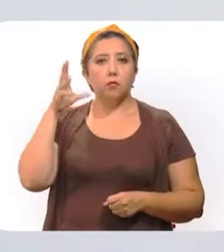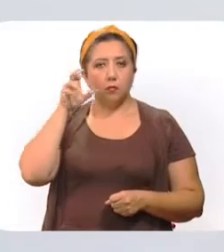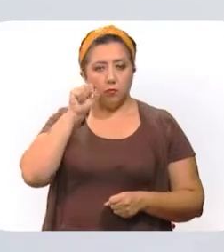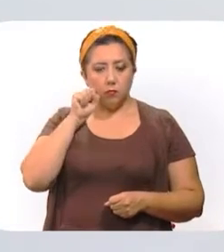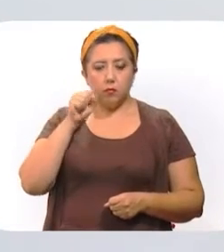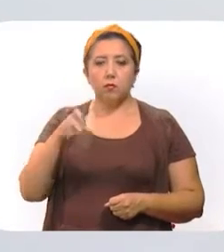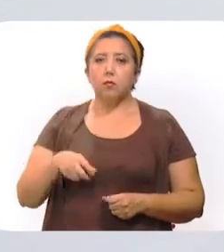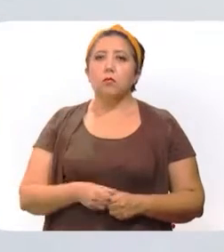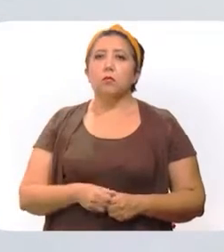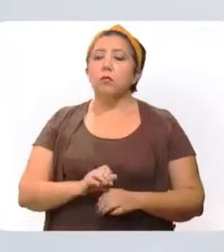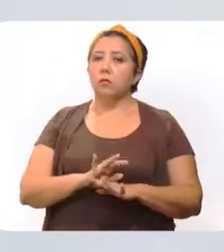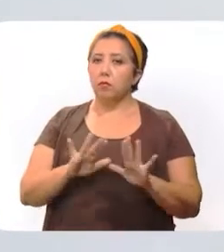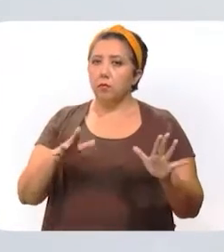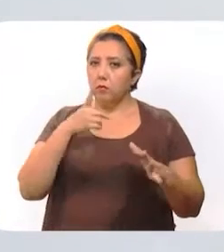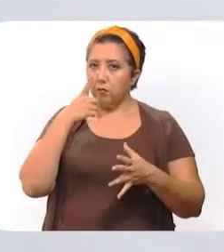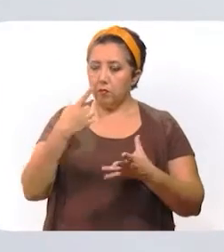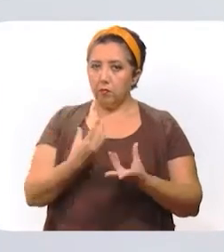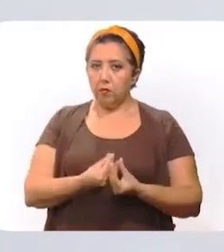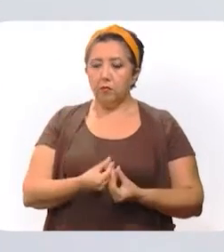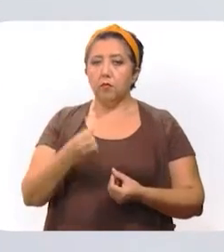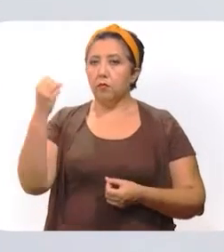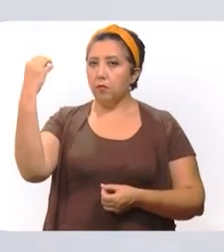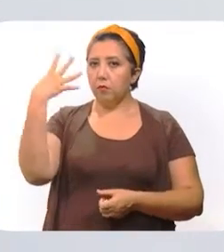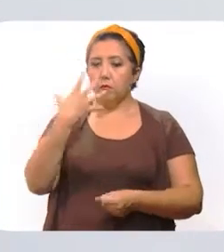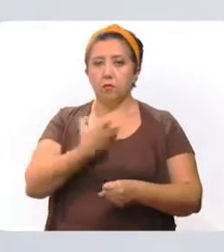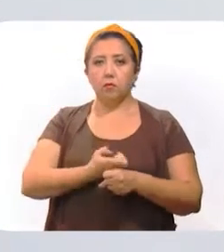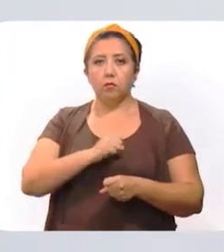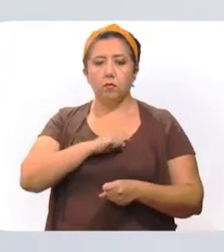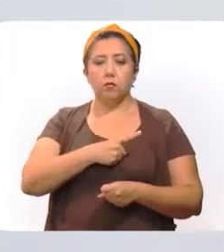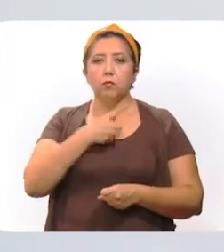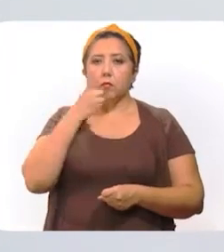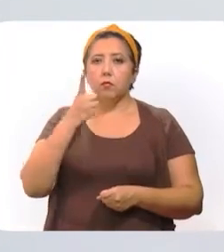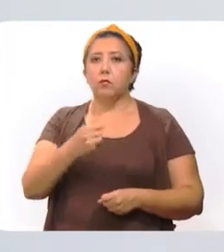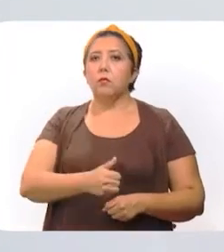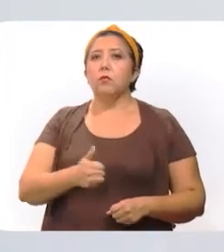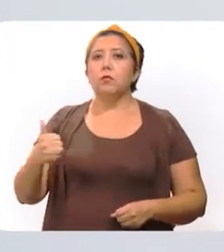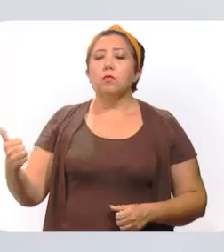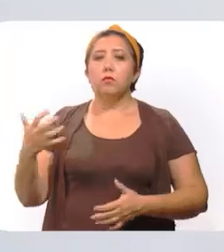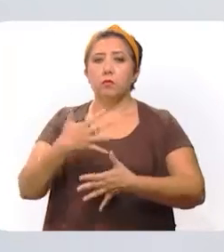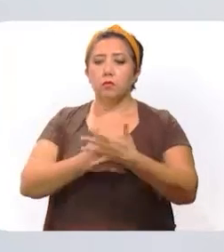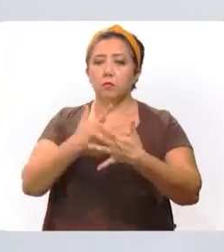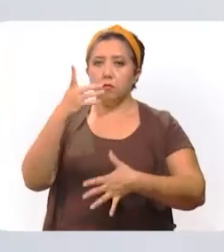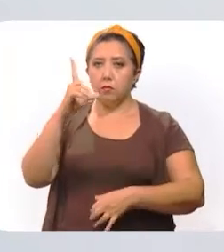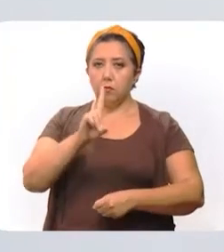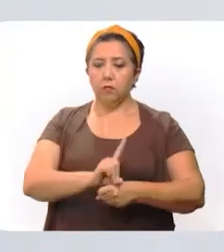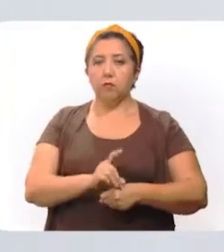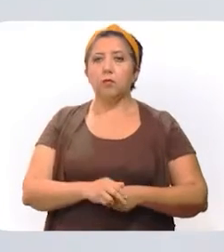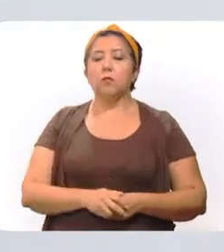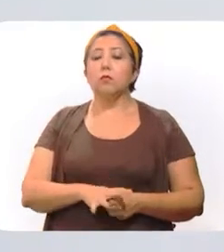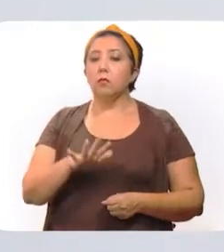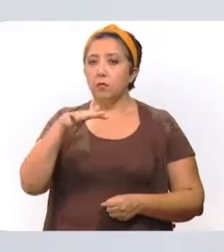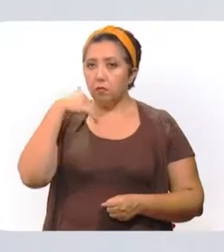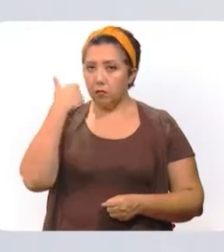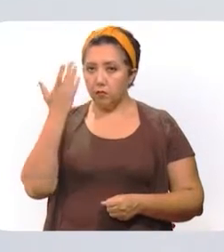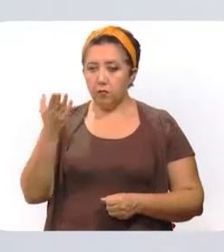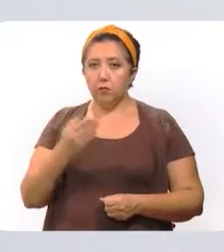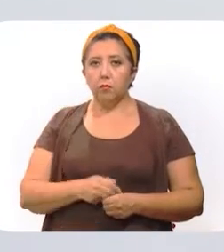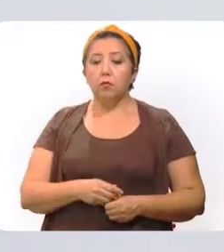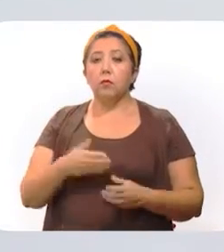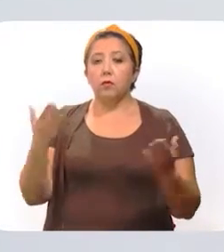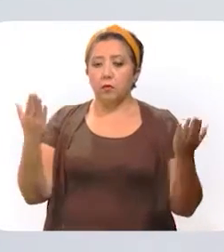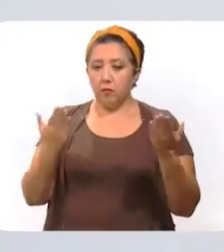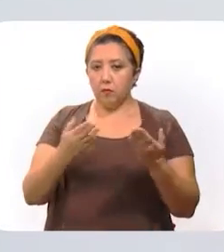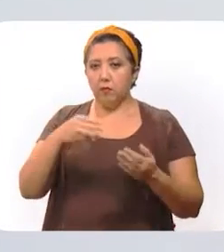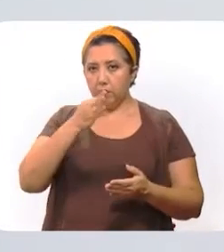color naranja. Como hemos informado, el semáforo estatal de salud se va a dar a conocer cada 15 días, con la finalidad de